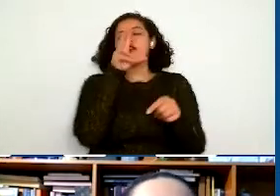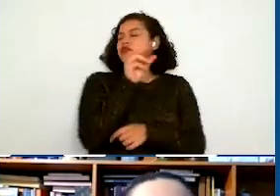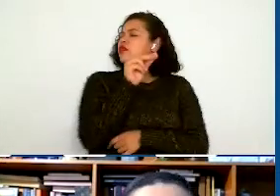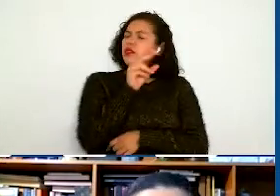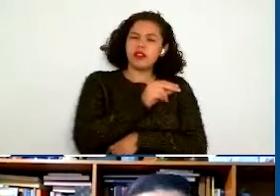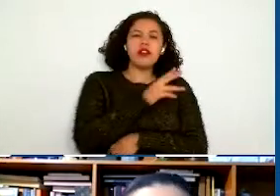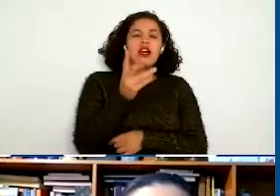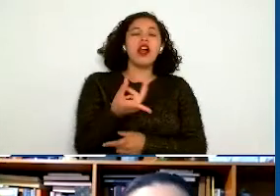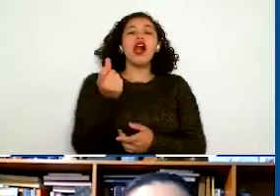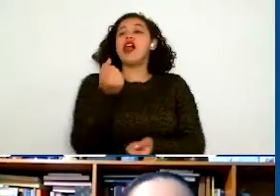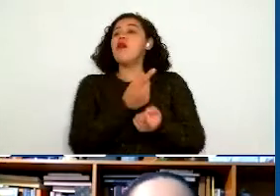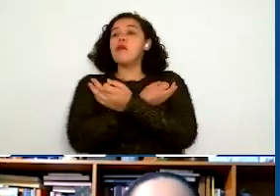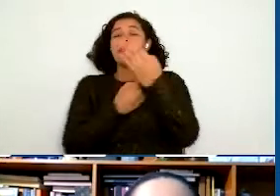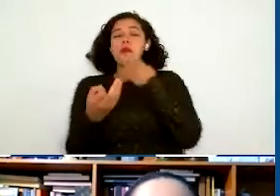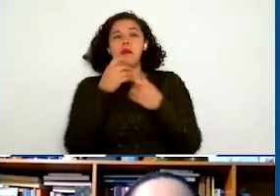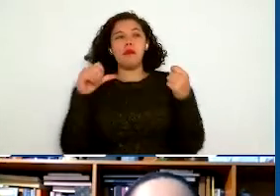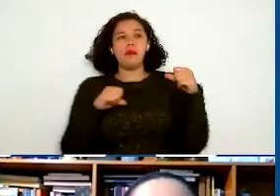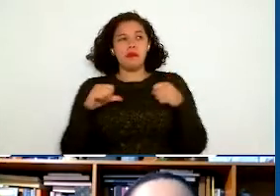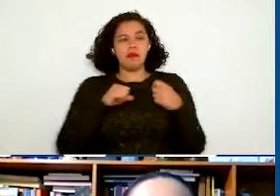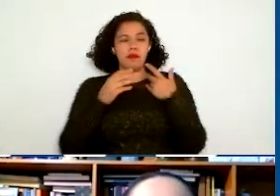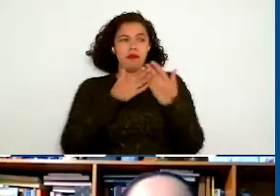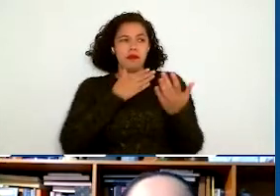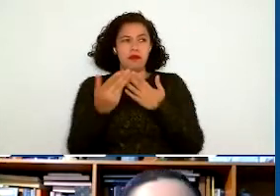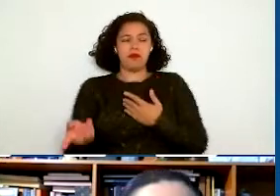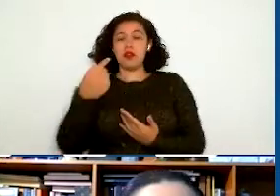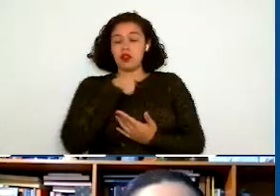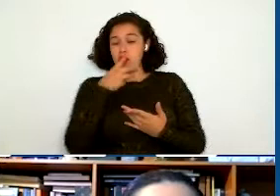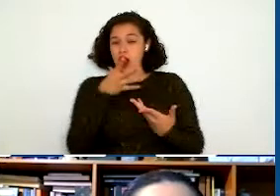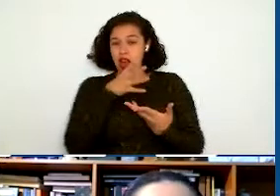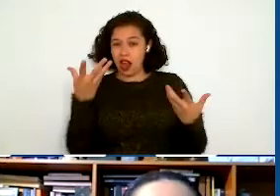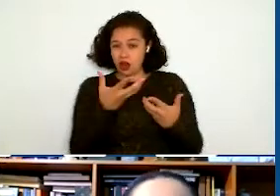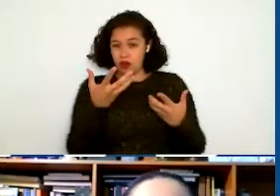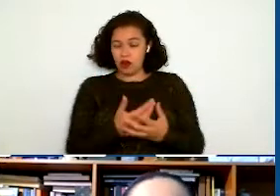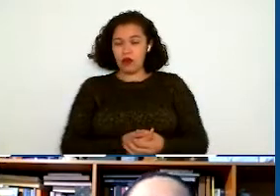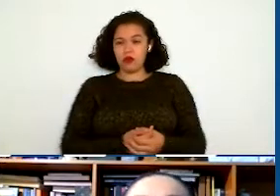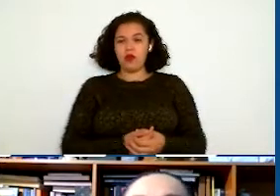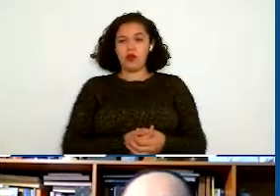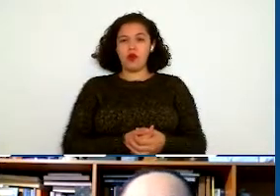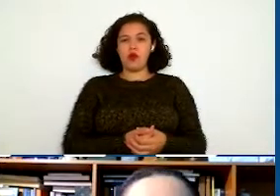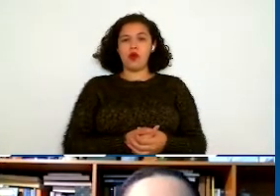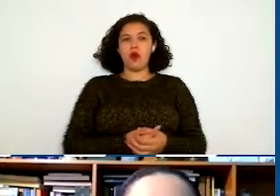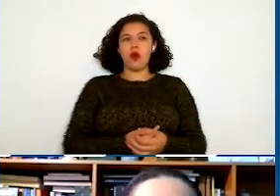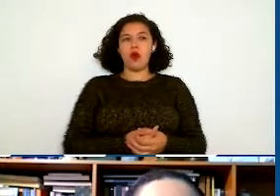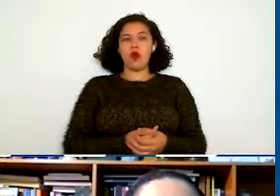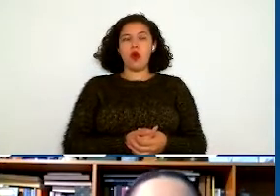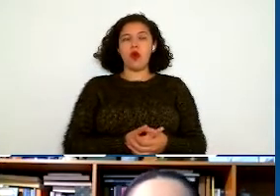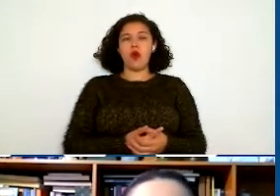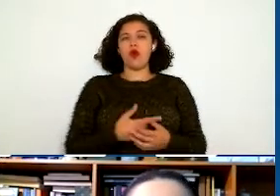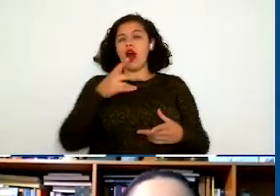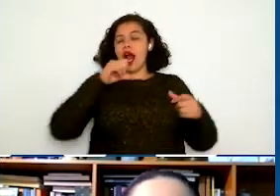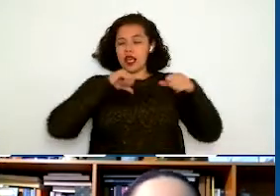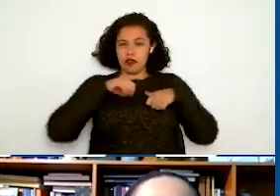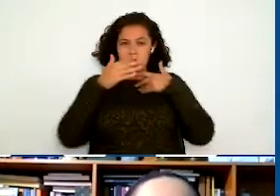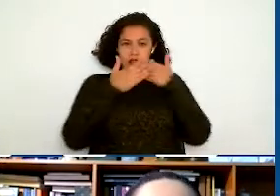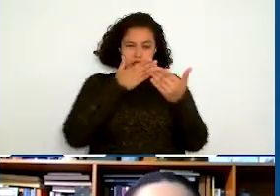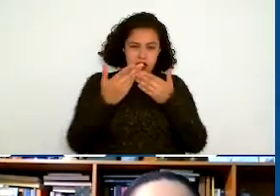o acción en donde lo que estemos provocando o en donde estemos ejerciendo esa actividad o esa acción